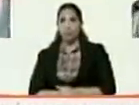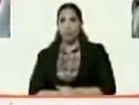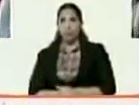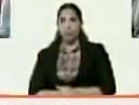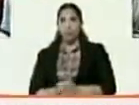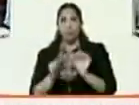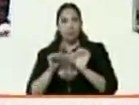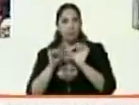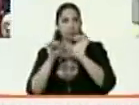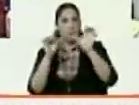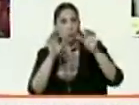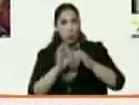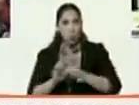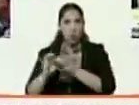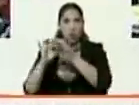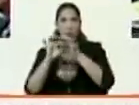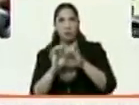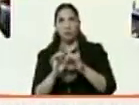Mantengámonos unidos.